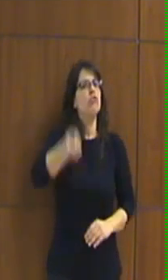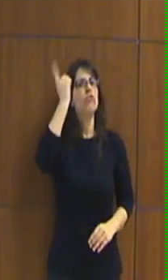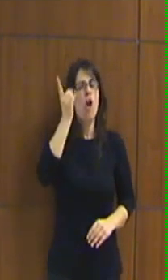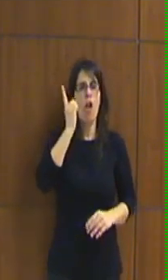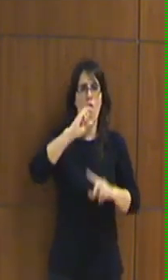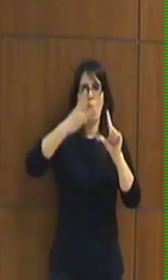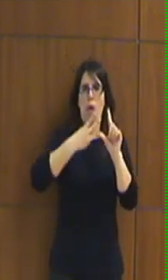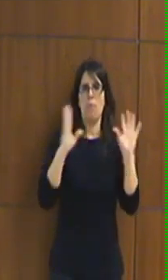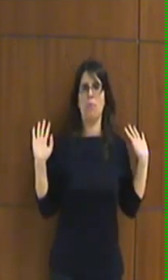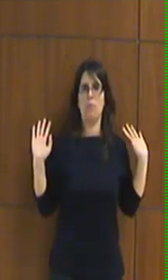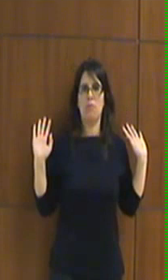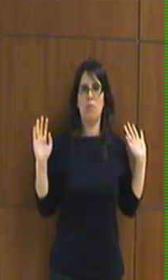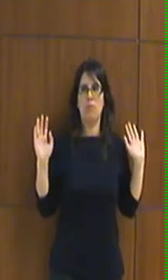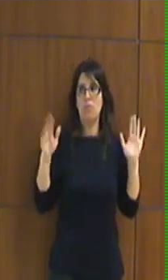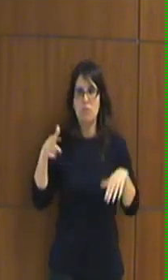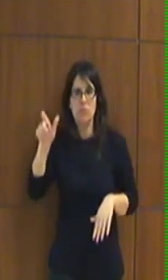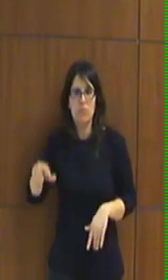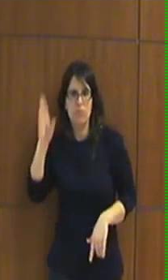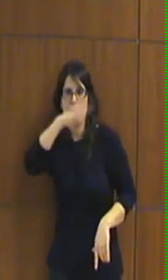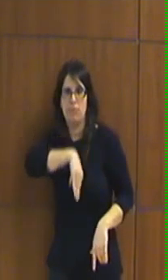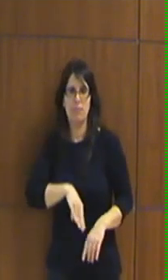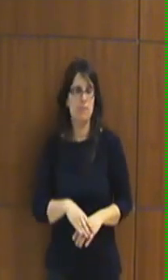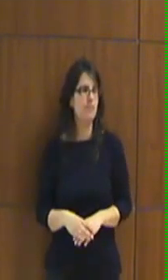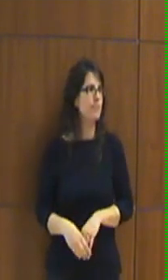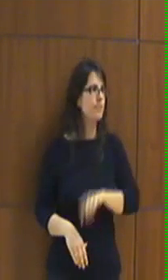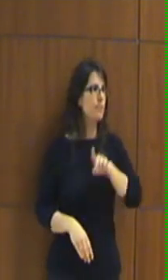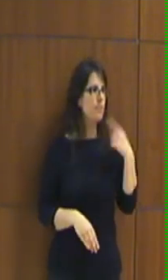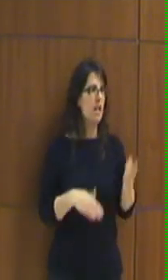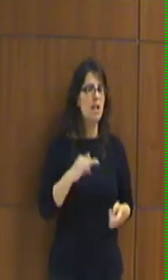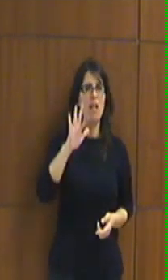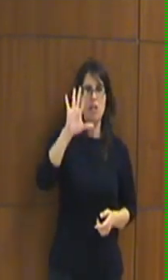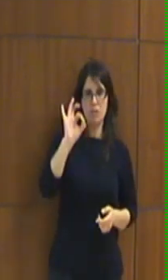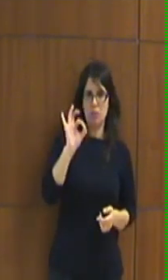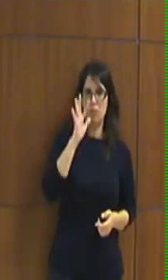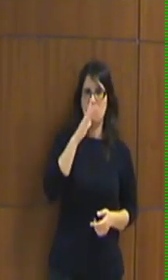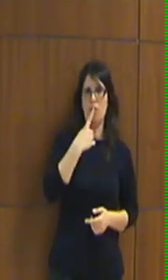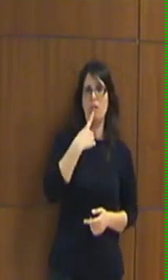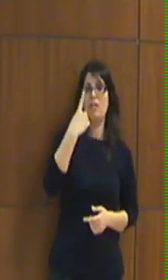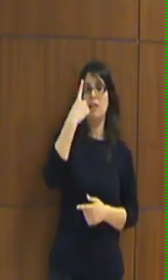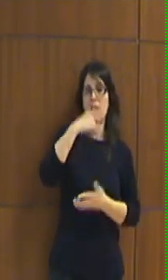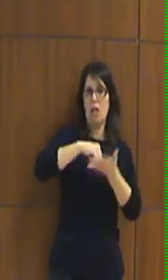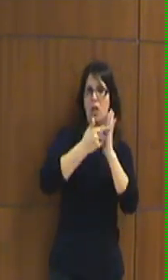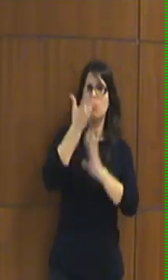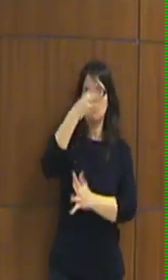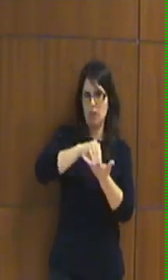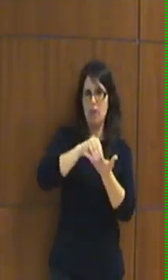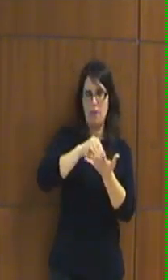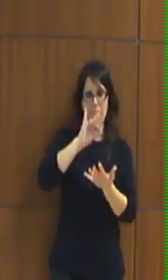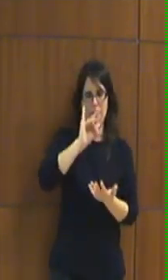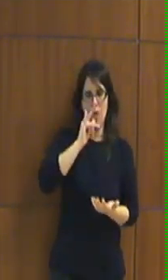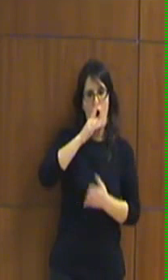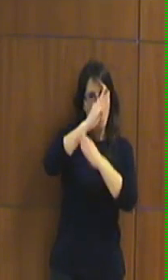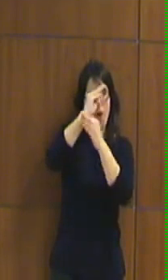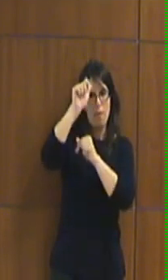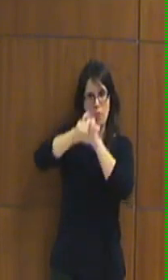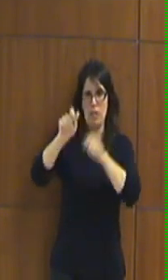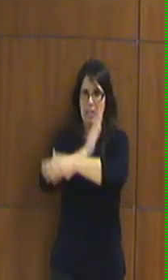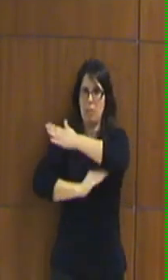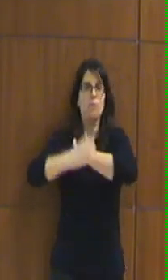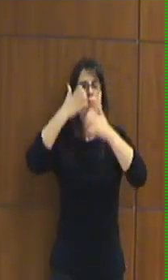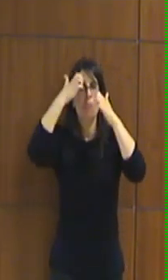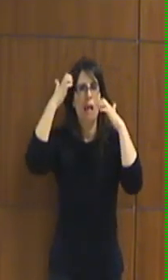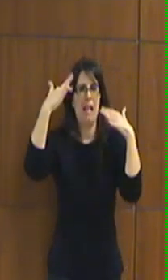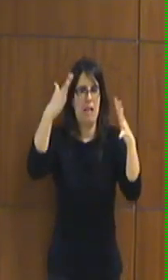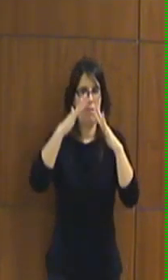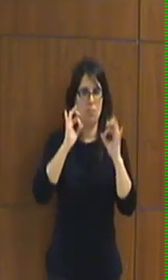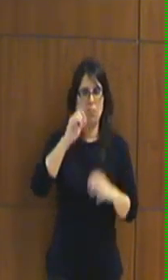Pero, Yo te quería comentar una situación que a veces la tecnología sí se olvida de nuestra gente, de la gente con discapacidad. Por ejemplo, imaginaros una